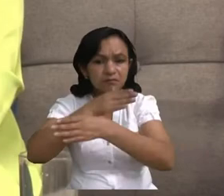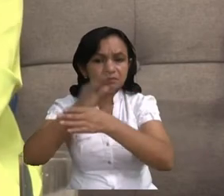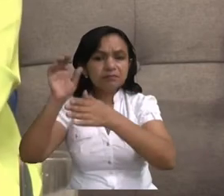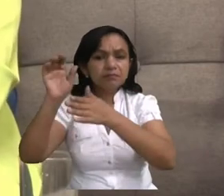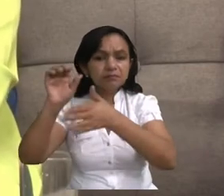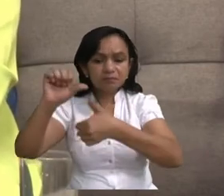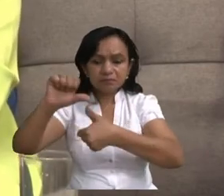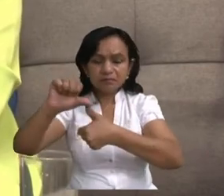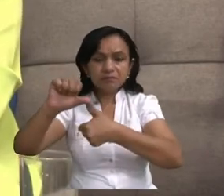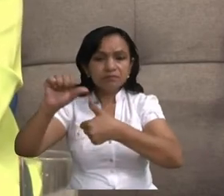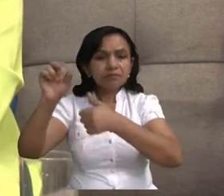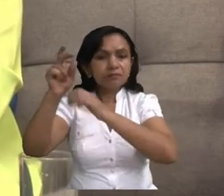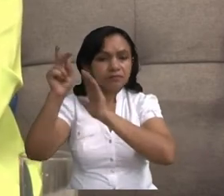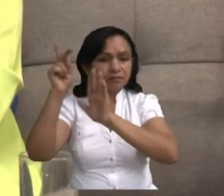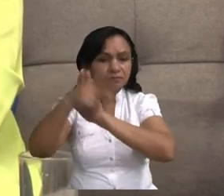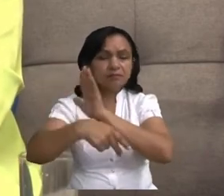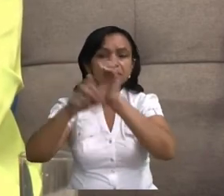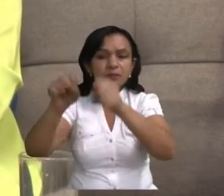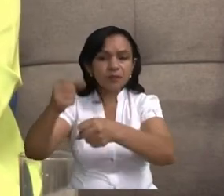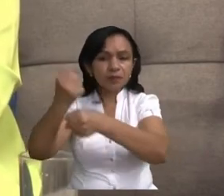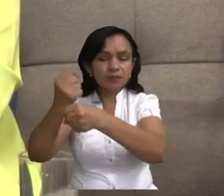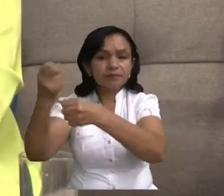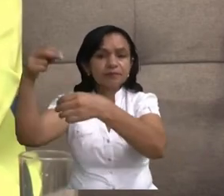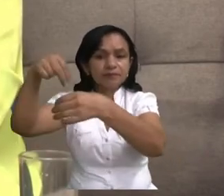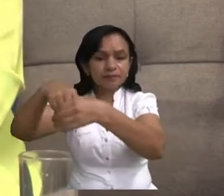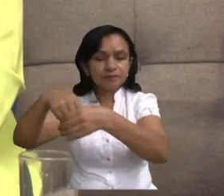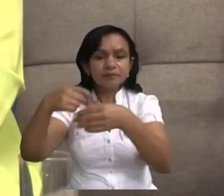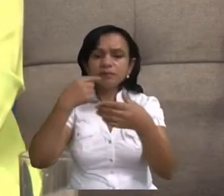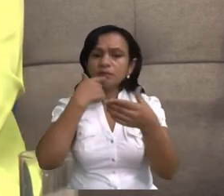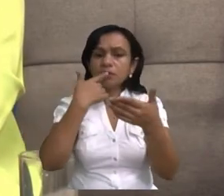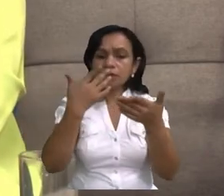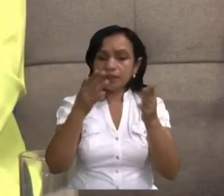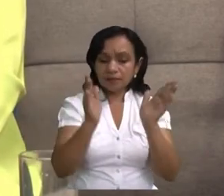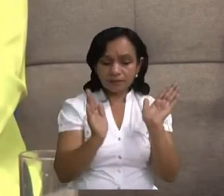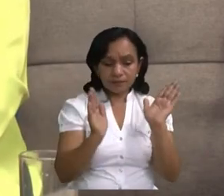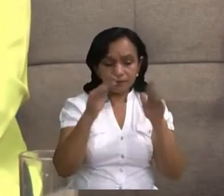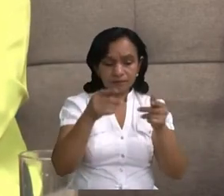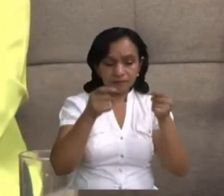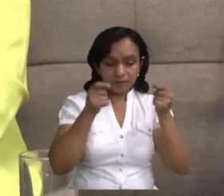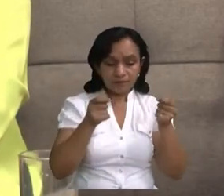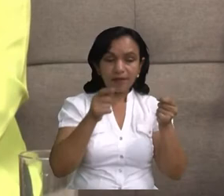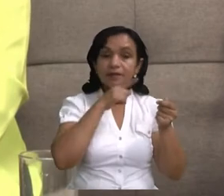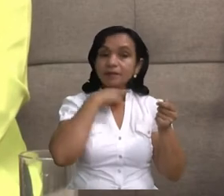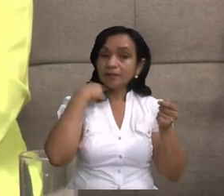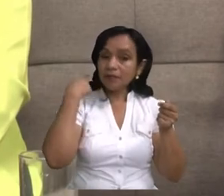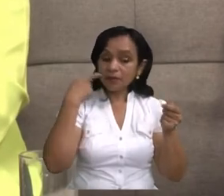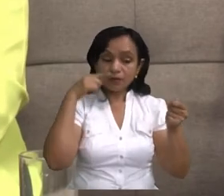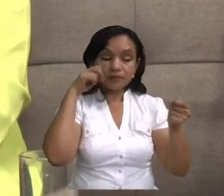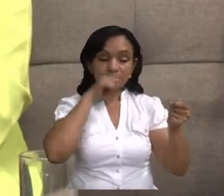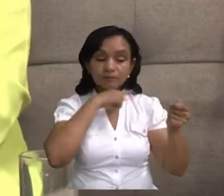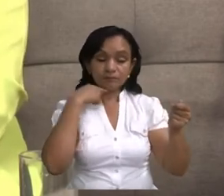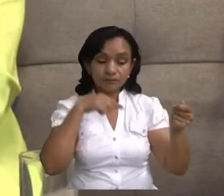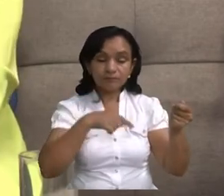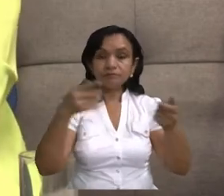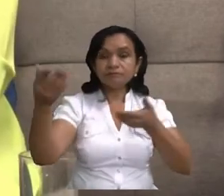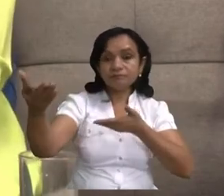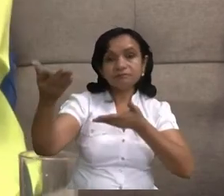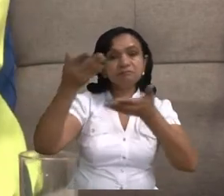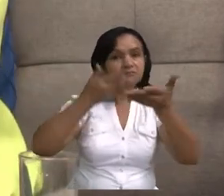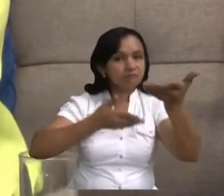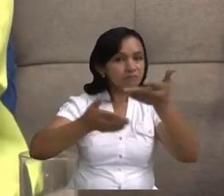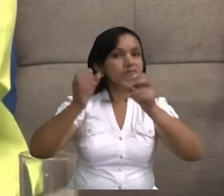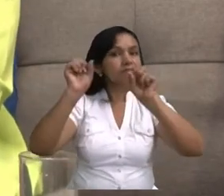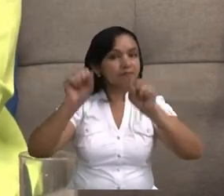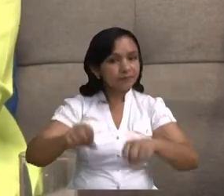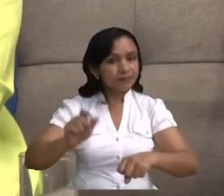acreditaciones son importantes porque permite entonces que haya más intercambio, pero que